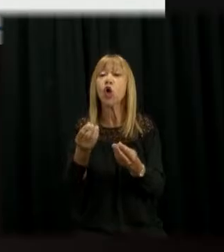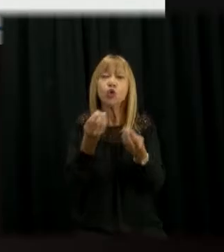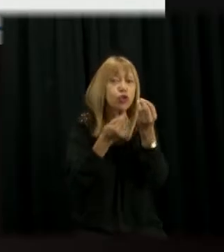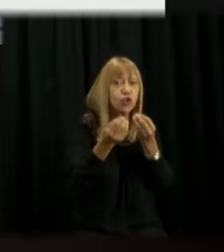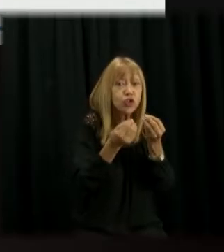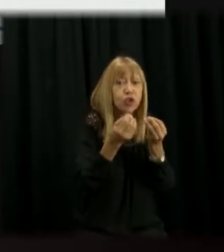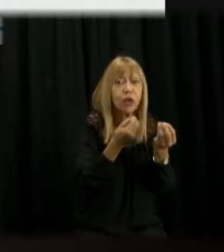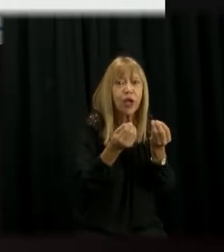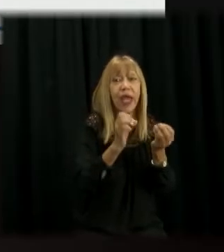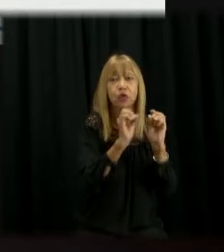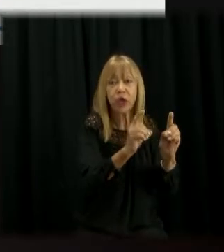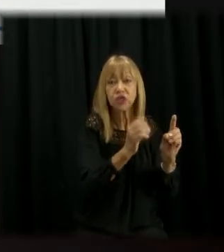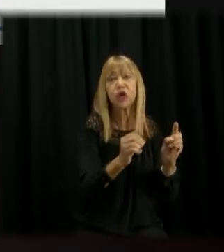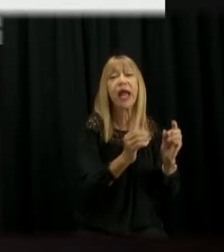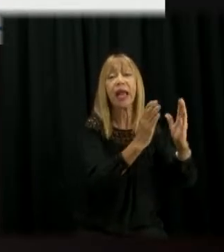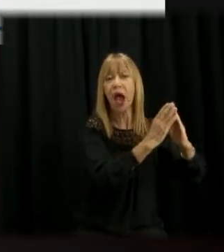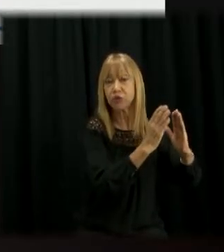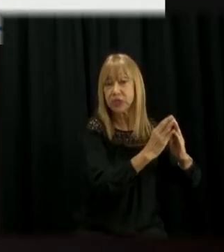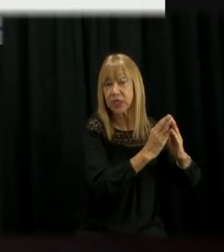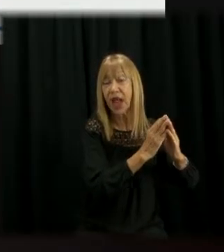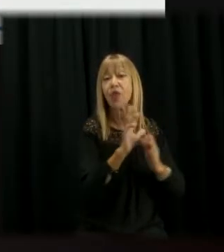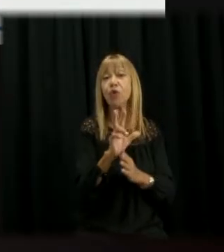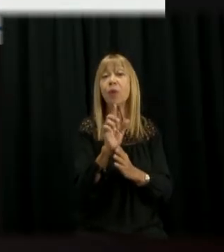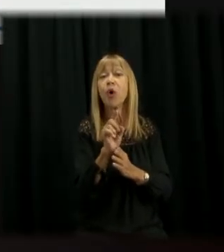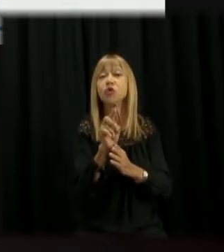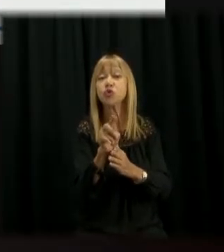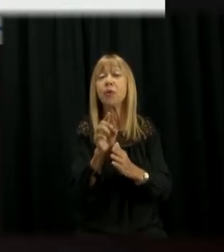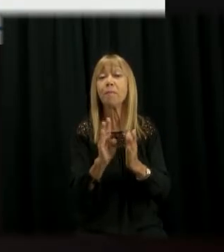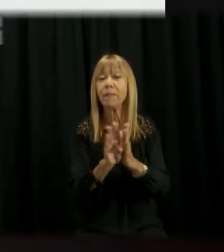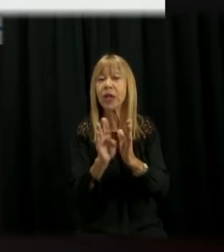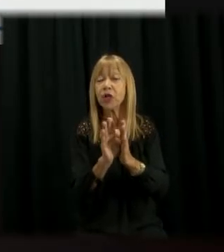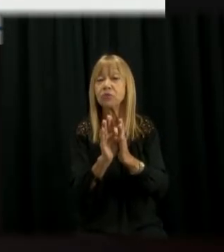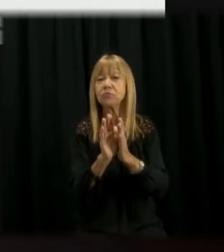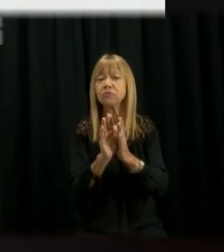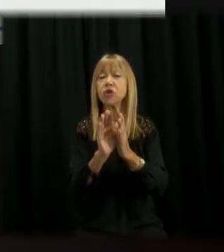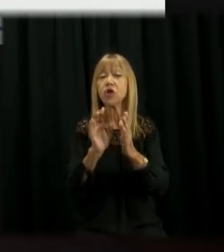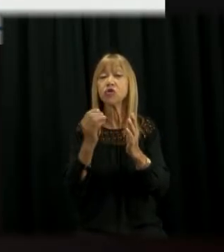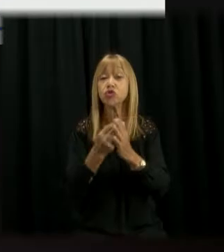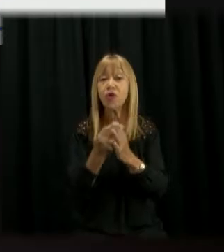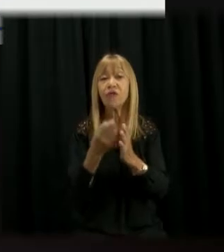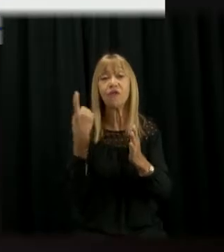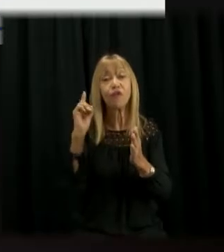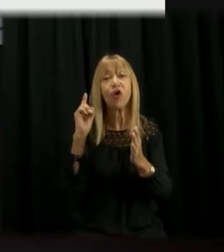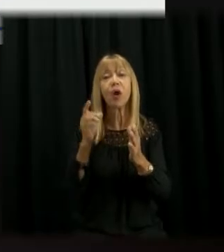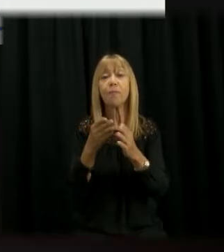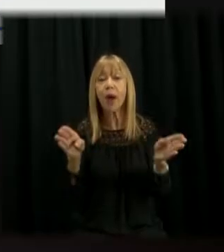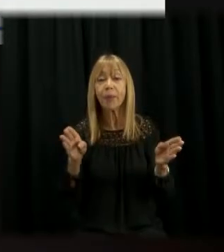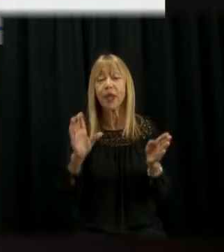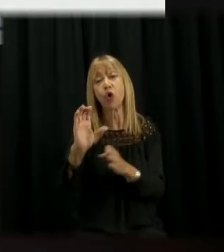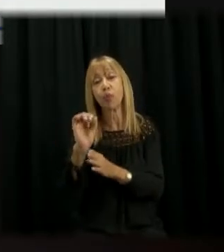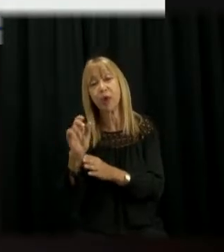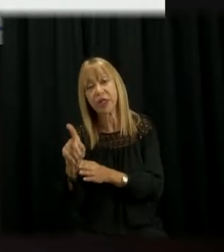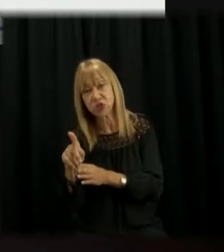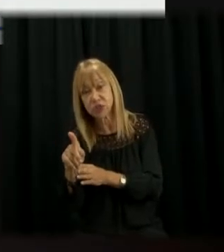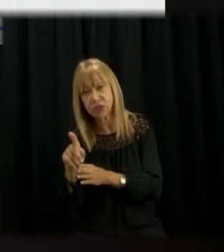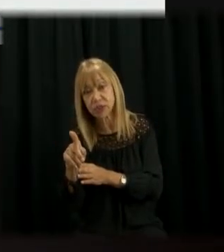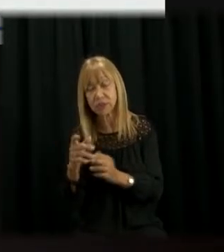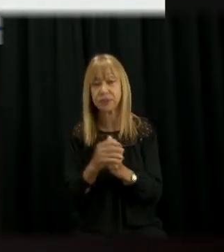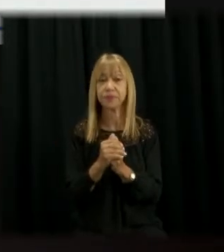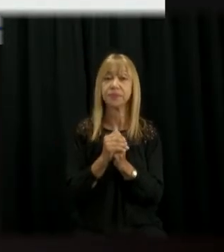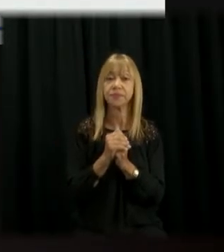federales van para Medicaid, asistencia nutricional, educación y para vivienda. Y 3.200 millones van a las